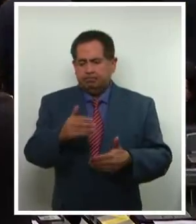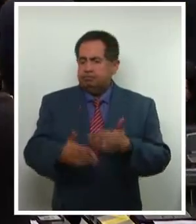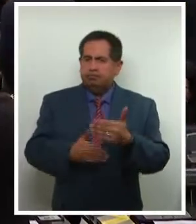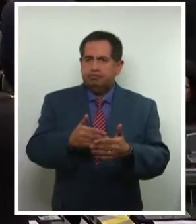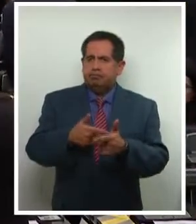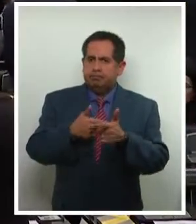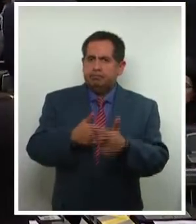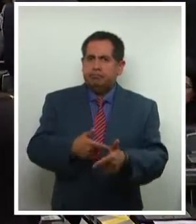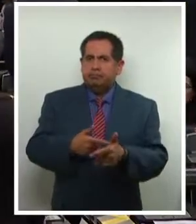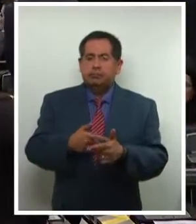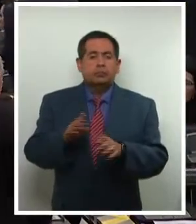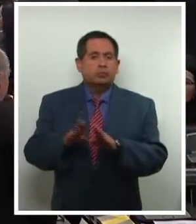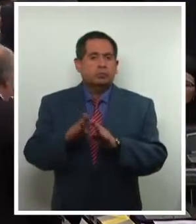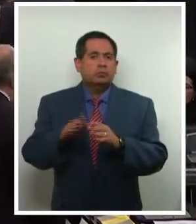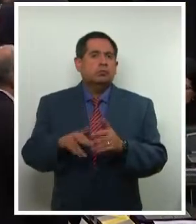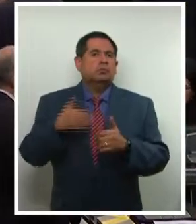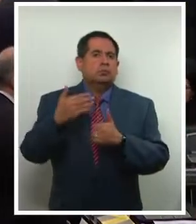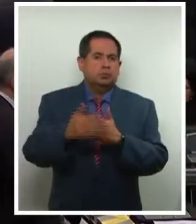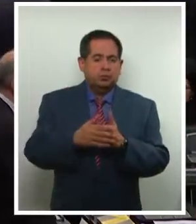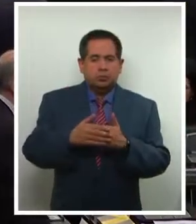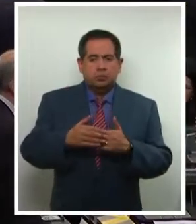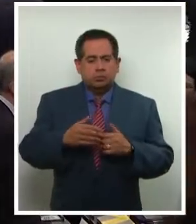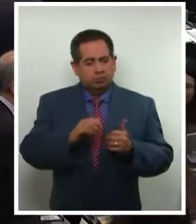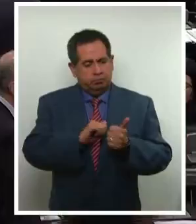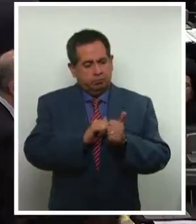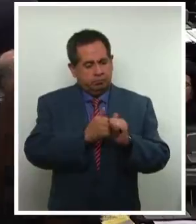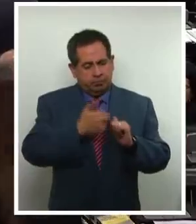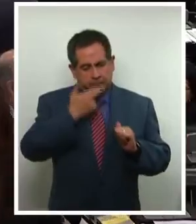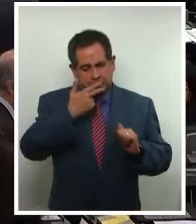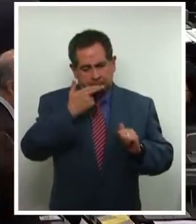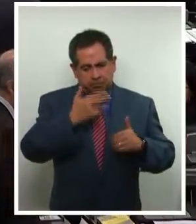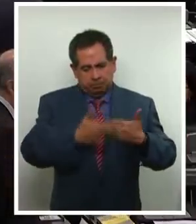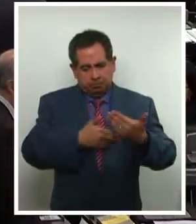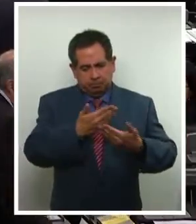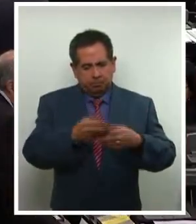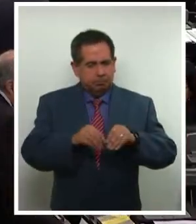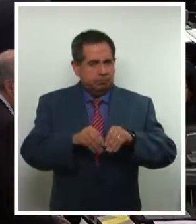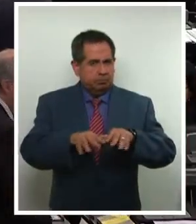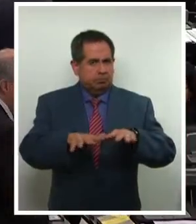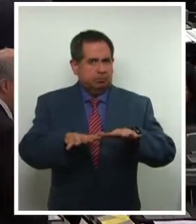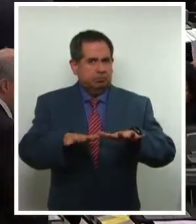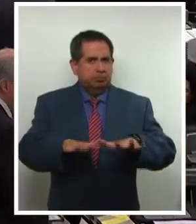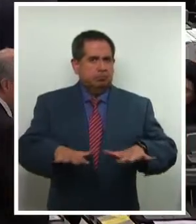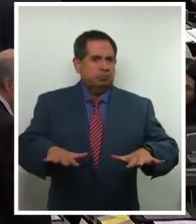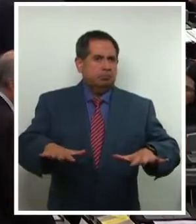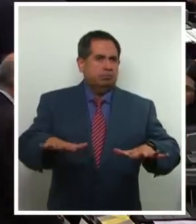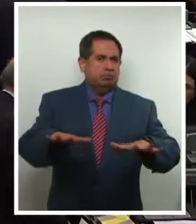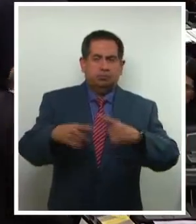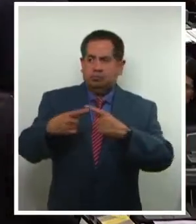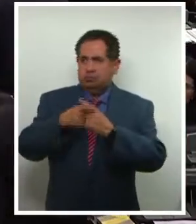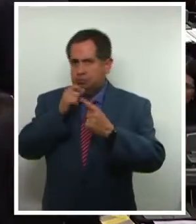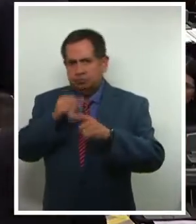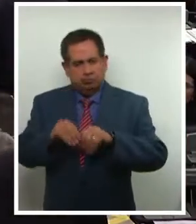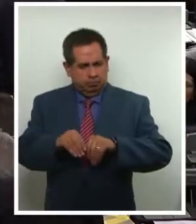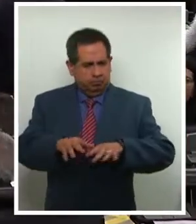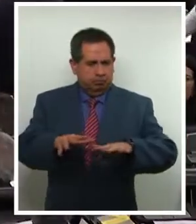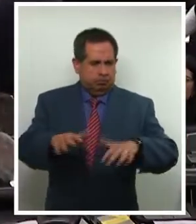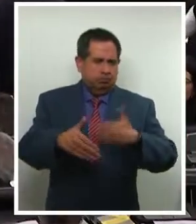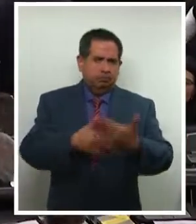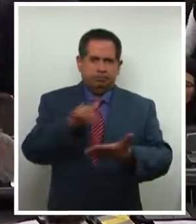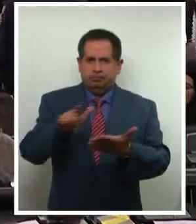se aplicarán conforme al principio de progresividad en todo lo que no se oponga a la misma. La